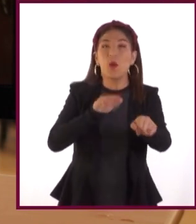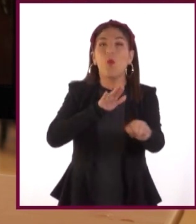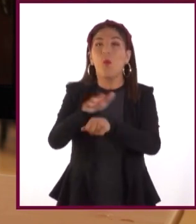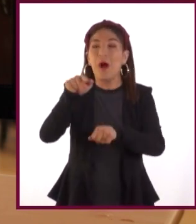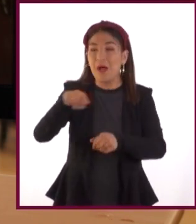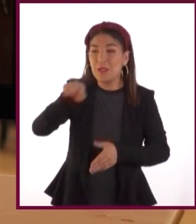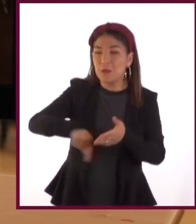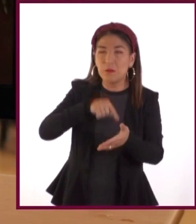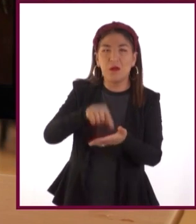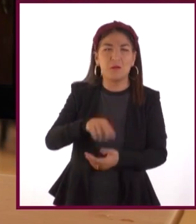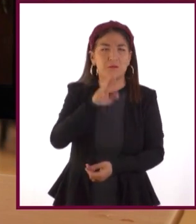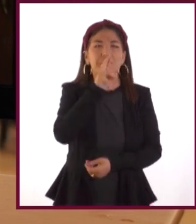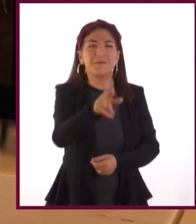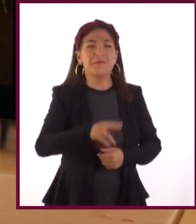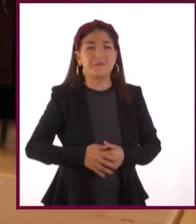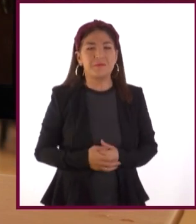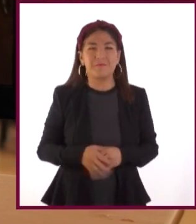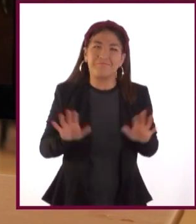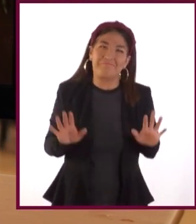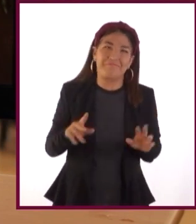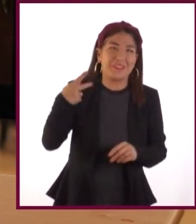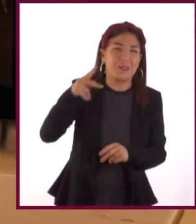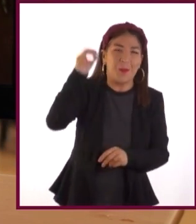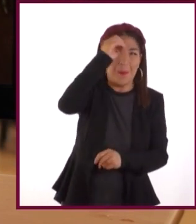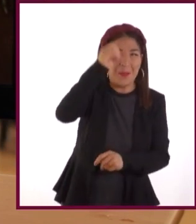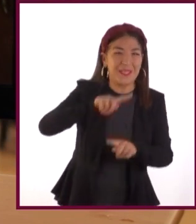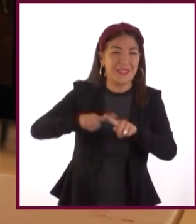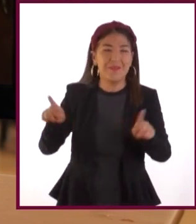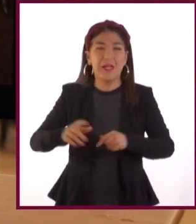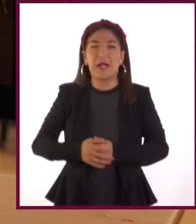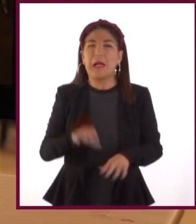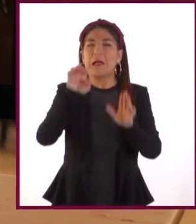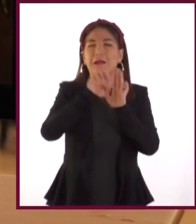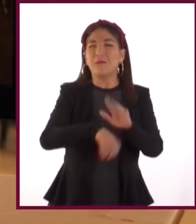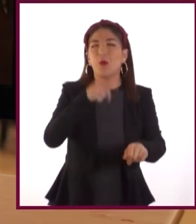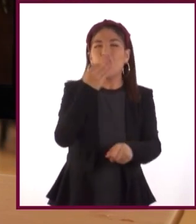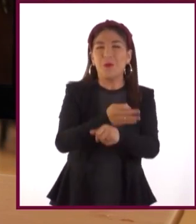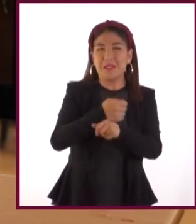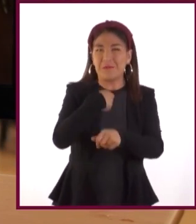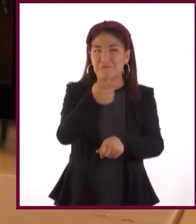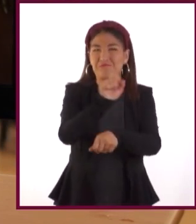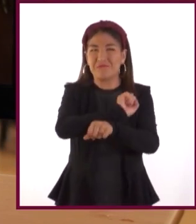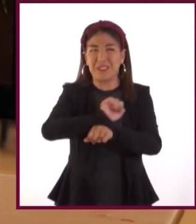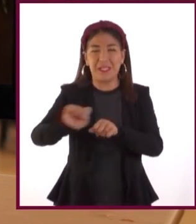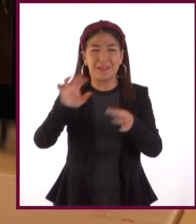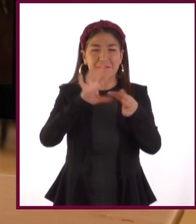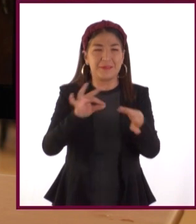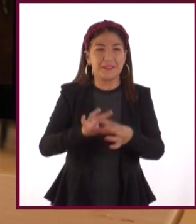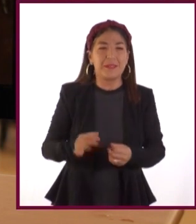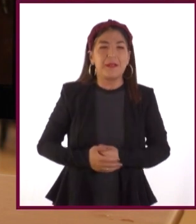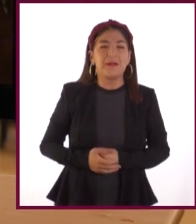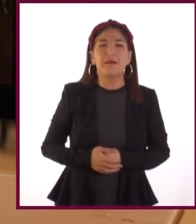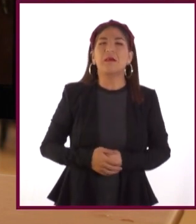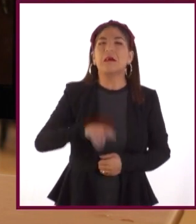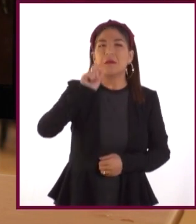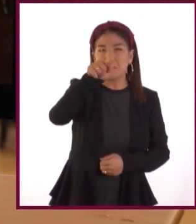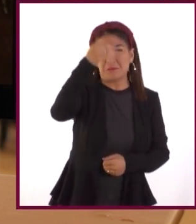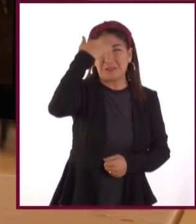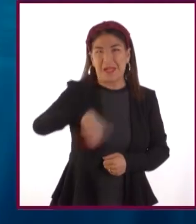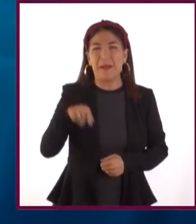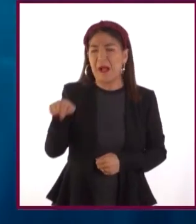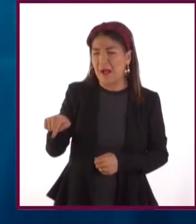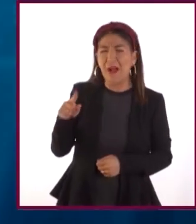conceptos que son muy similares, al igual que la masa y el peso, que son objetos similares. O sea, conceptos similares, aquí también, o sea, el